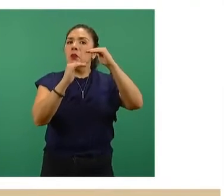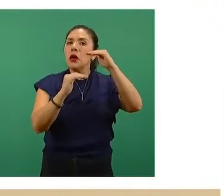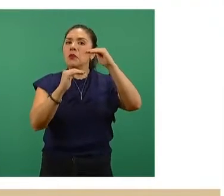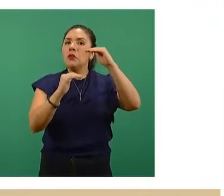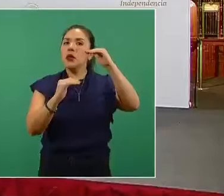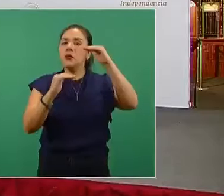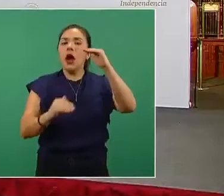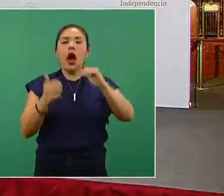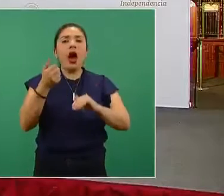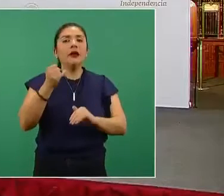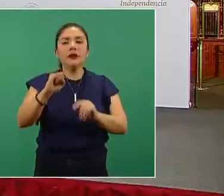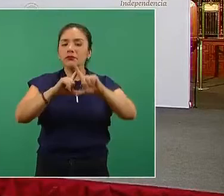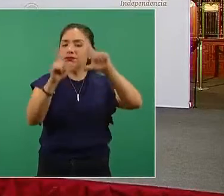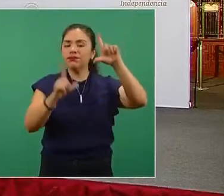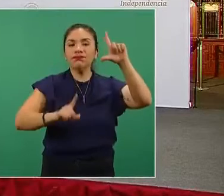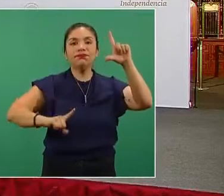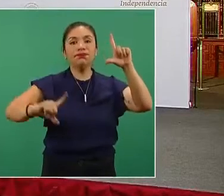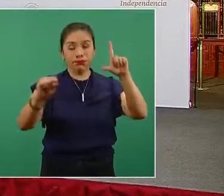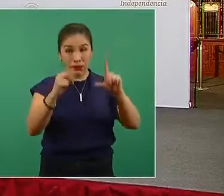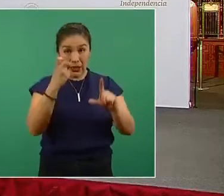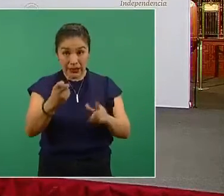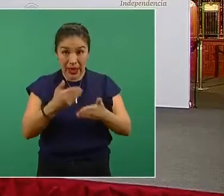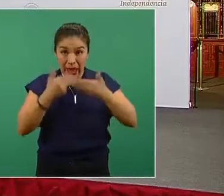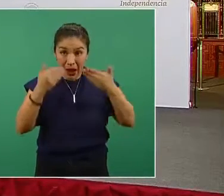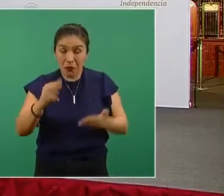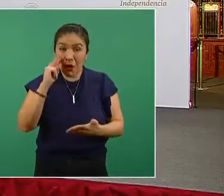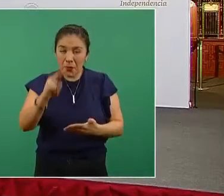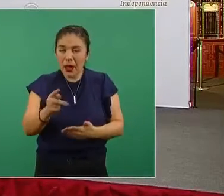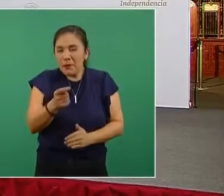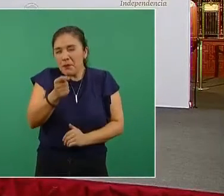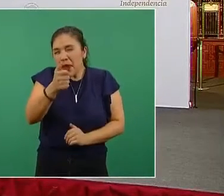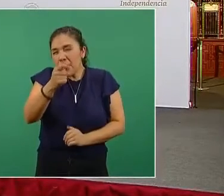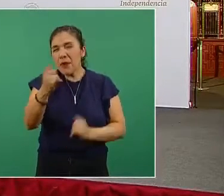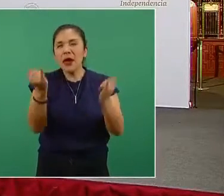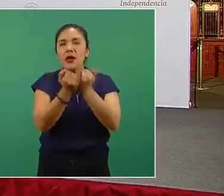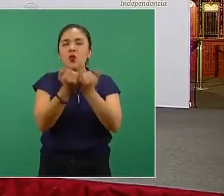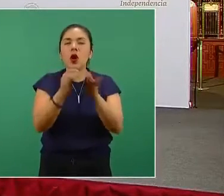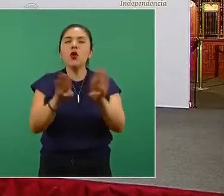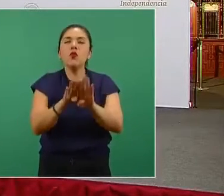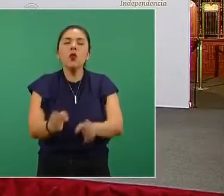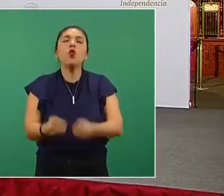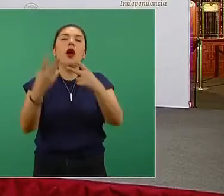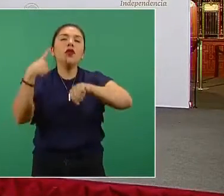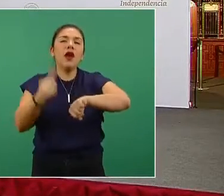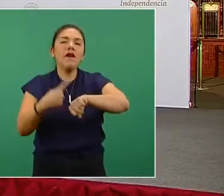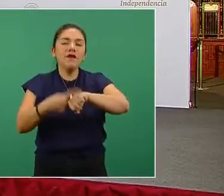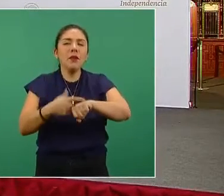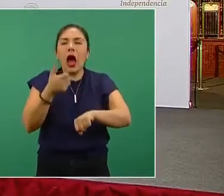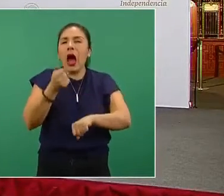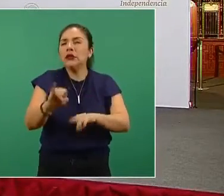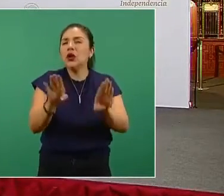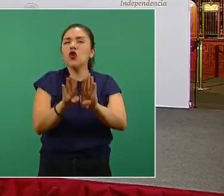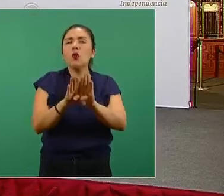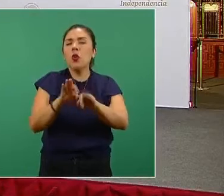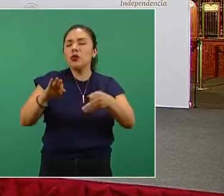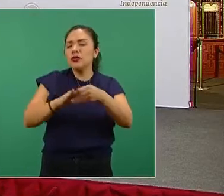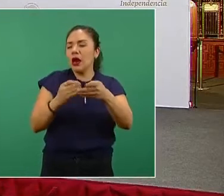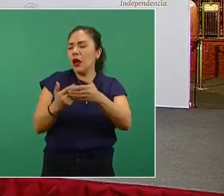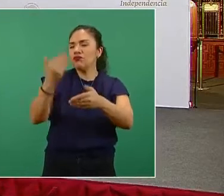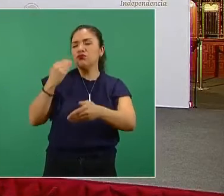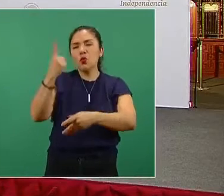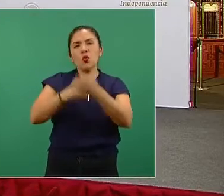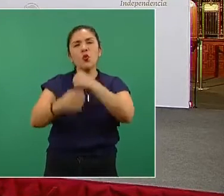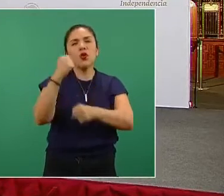disminución a nivel nacional, llegando similar que la carga de enfermedad a los niveles que tuvimos ya el año